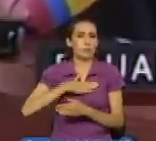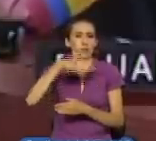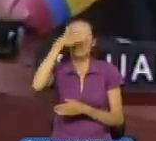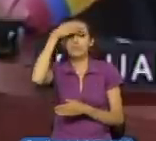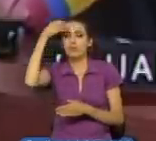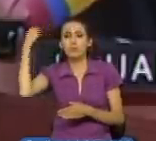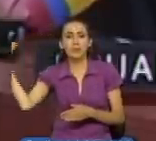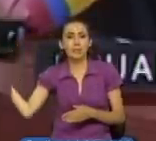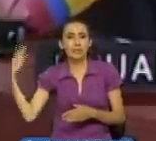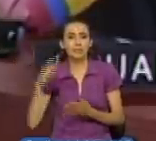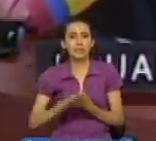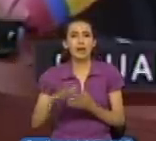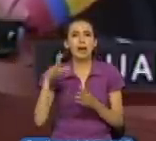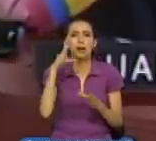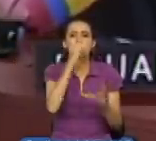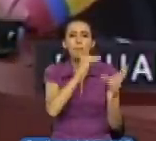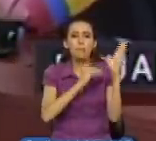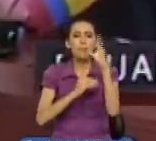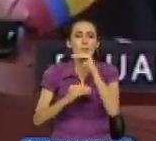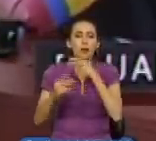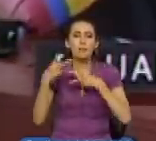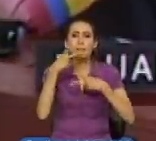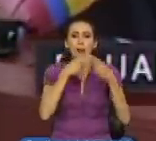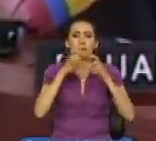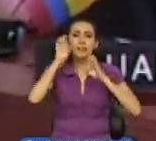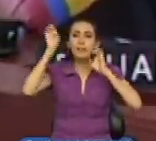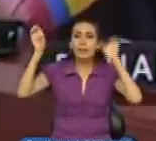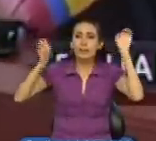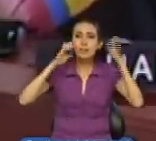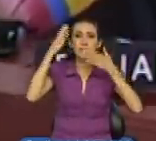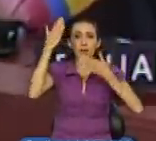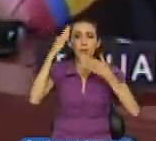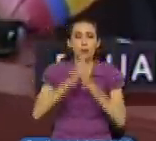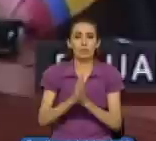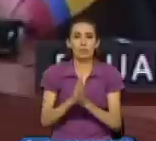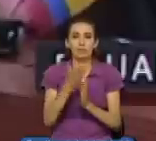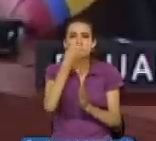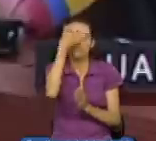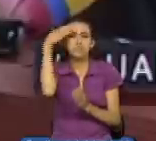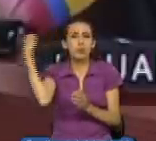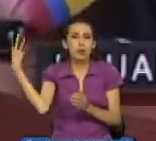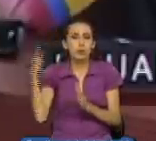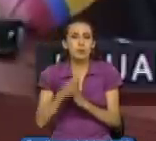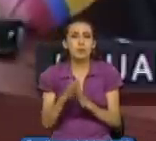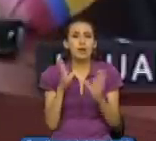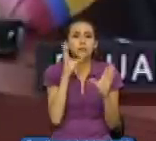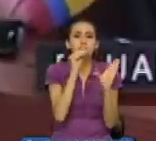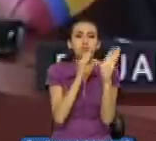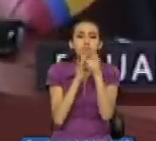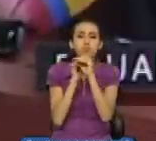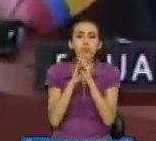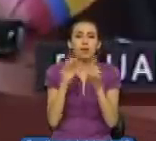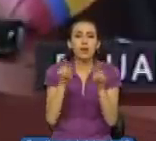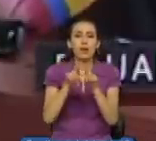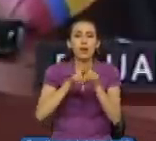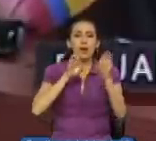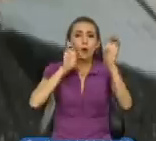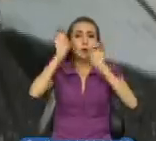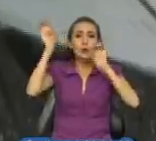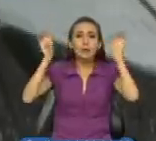siempre la mentira y la infamia como estrategia política enterrar para siempre el rumor como una herramienta